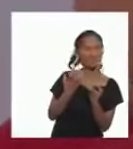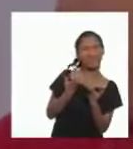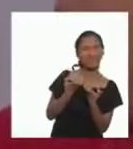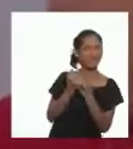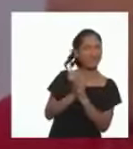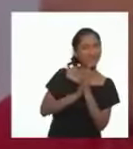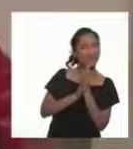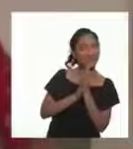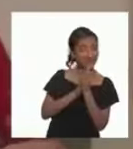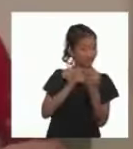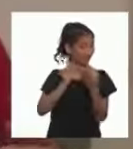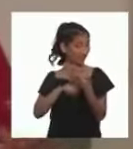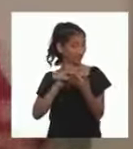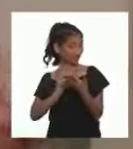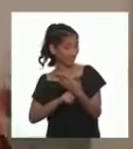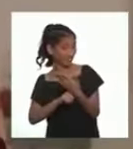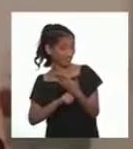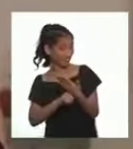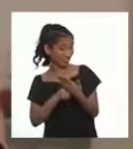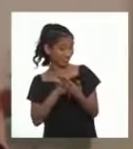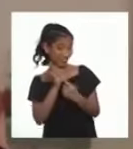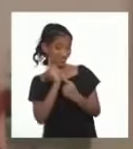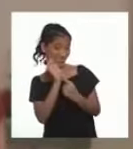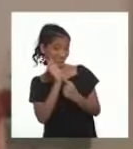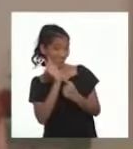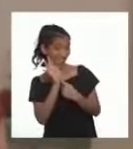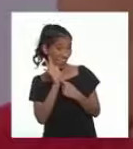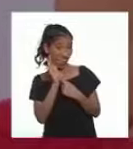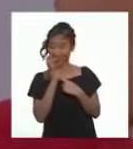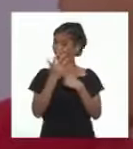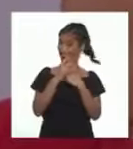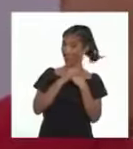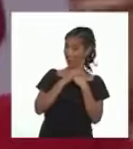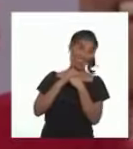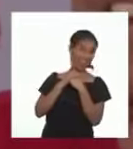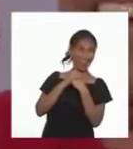¡Yo quiero! Aquí lo tengo. ¡Tarán!